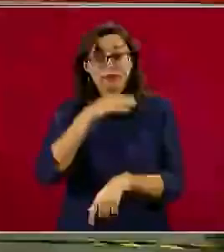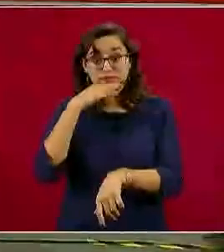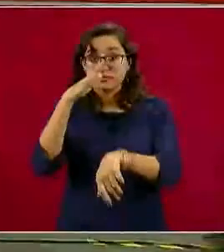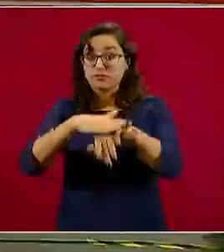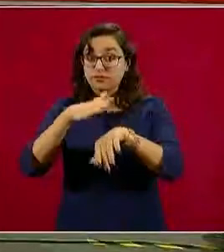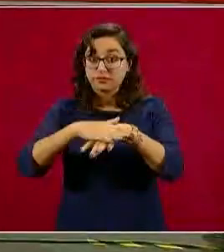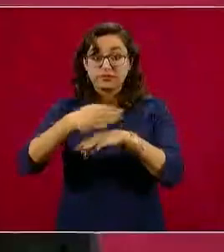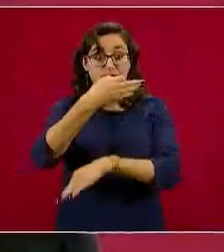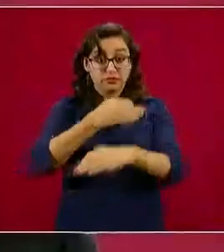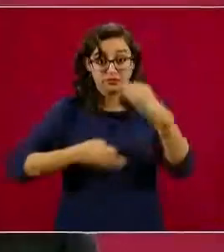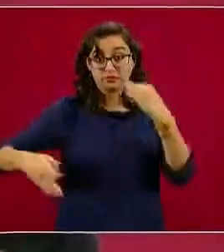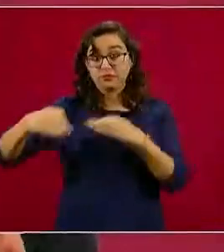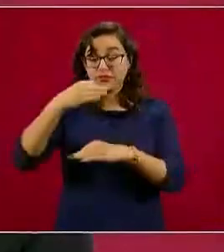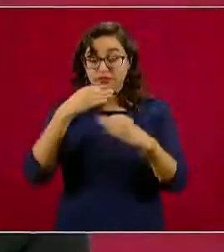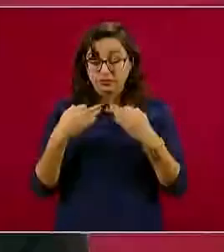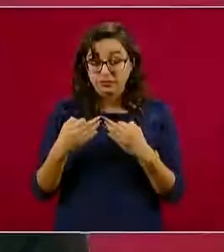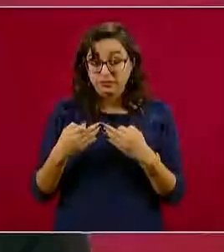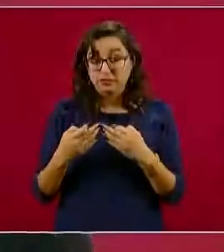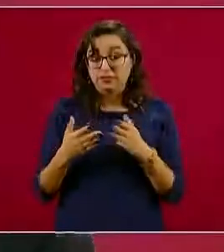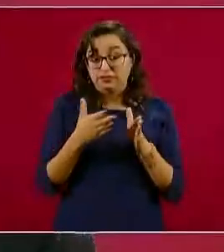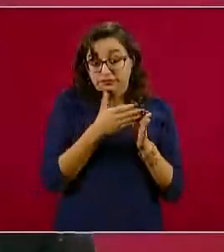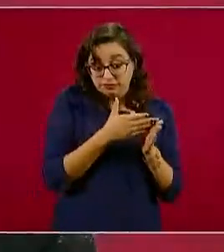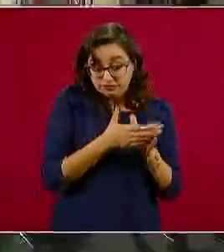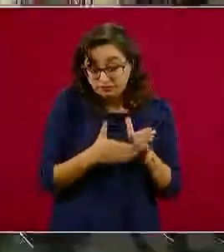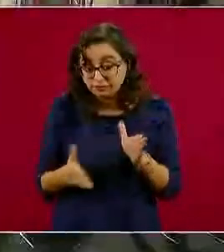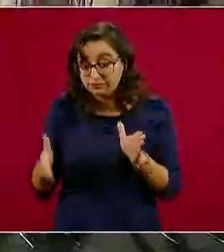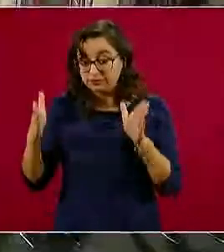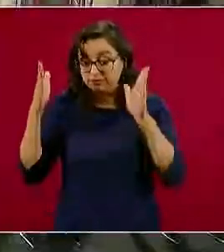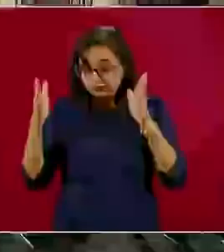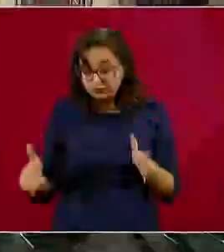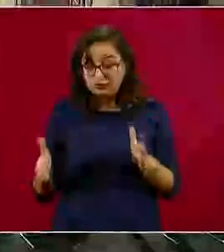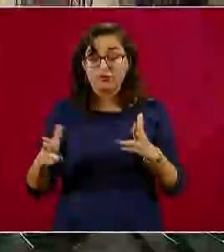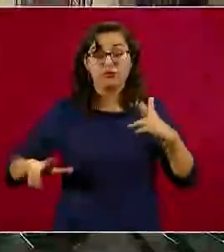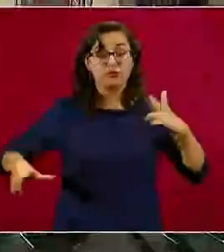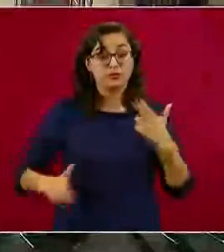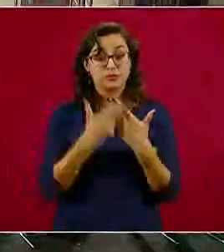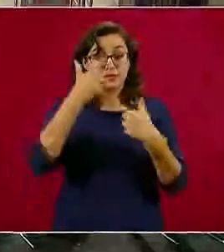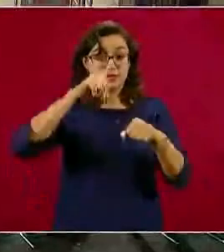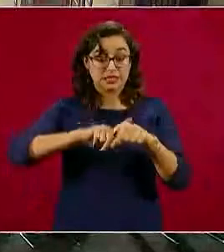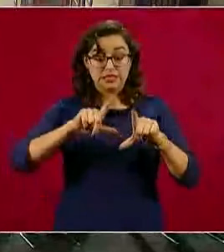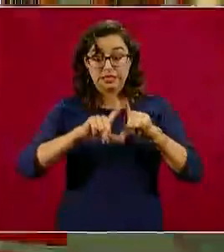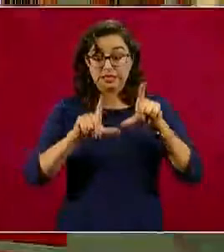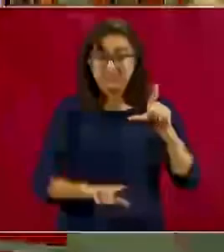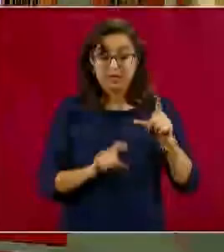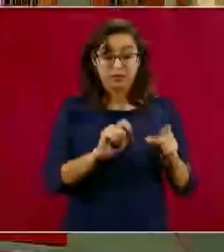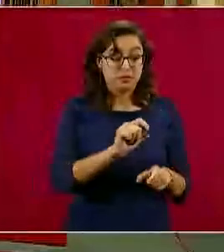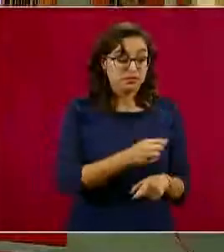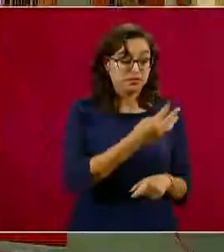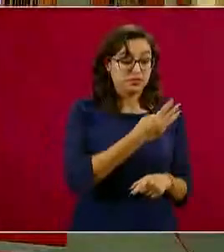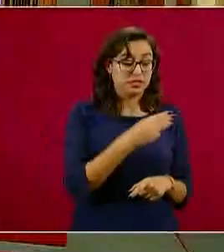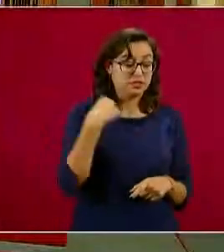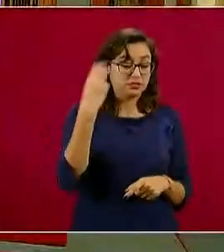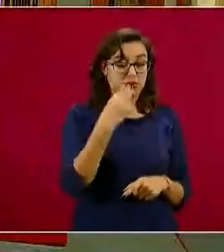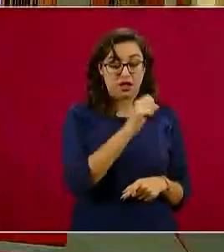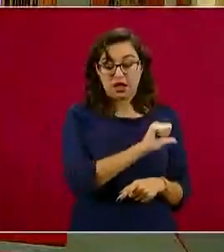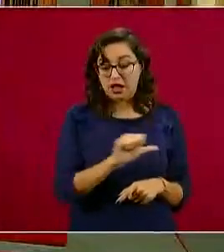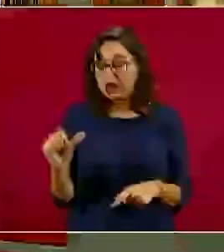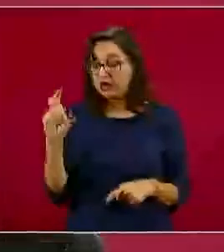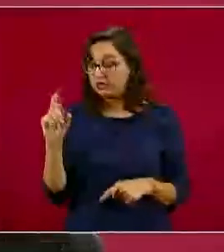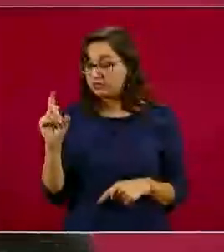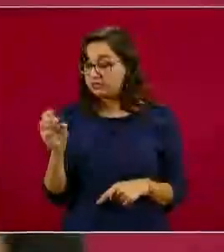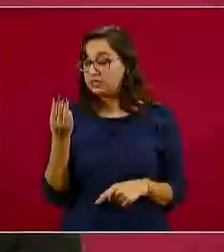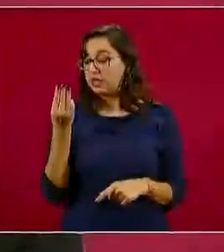todos que esta jornada llevó ese nombre, Jornada Nacional, entre el 23 de marzo y el 30 de